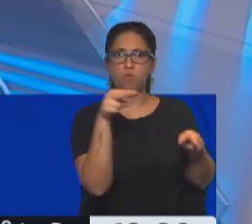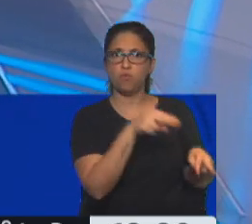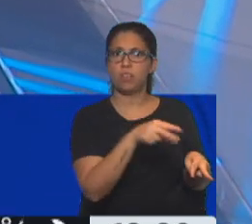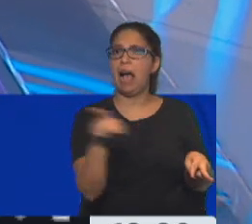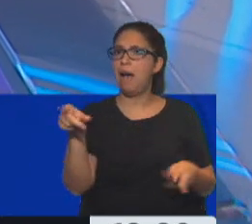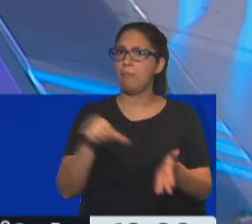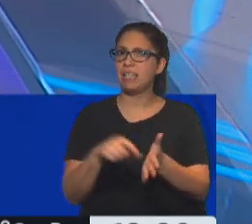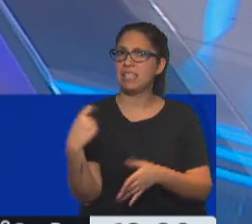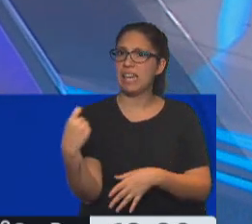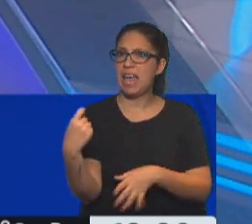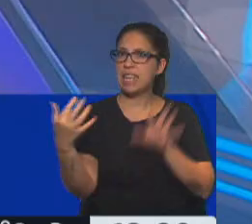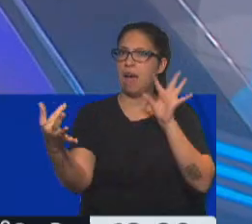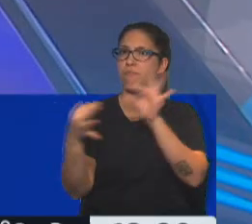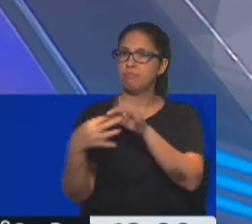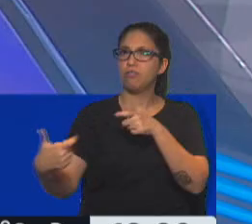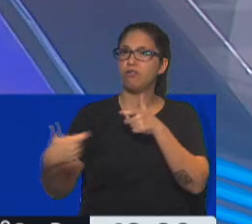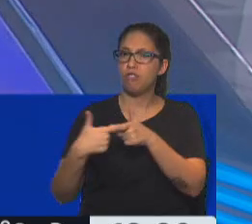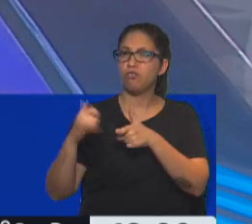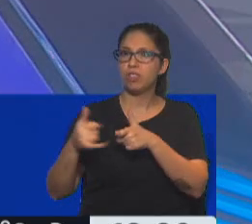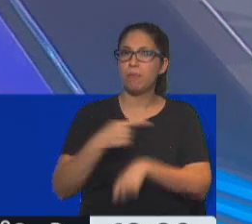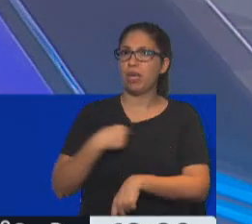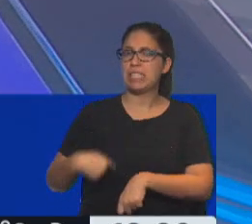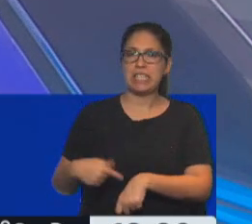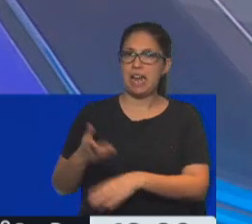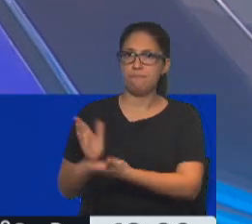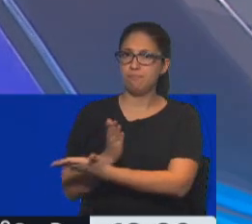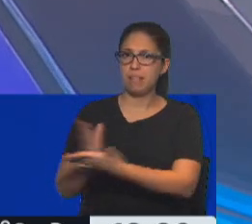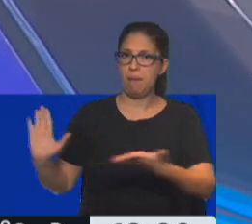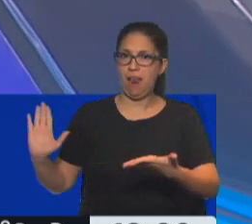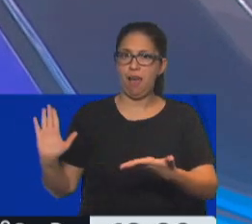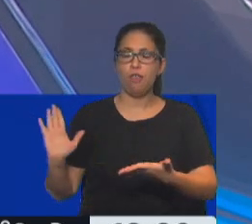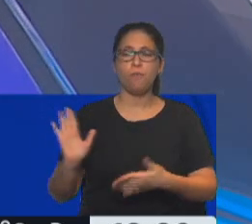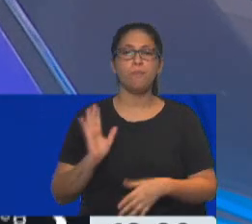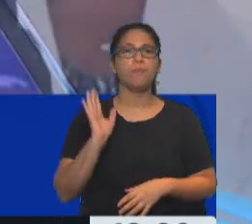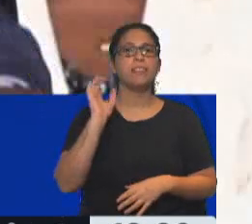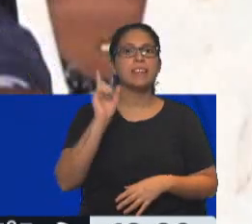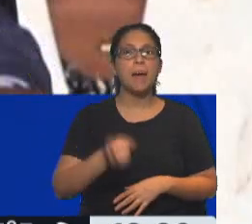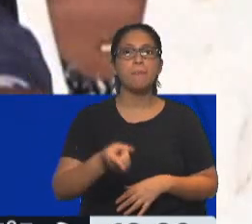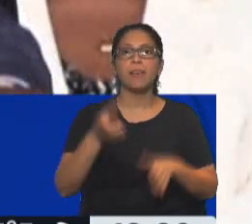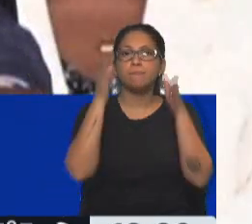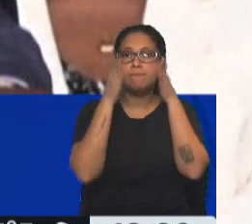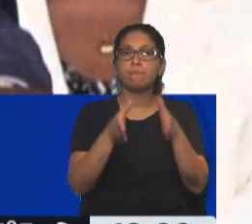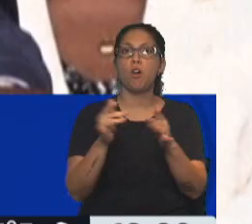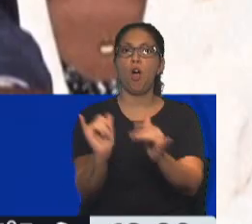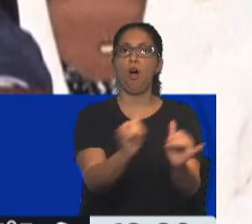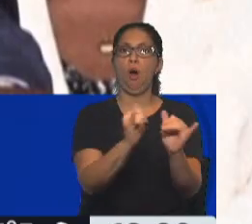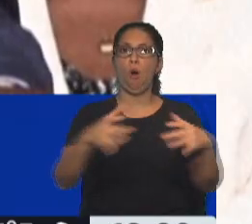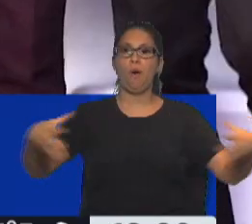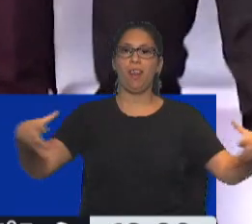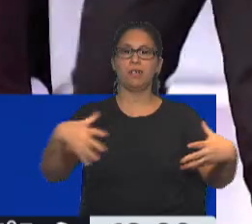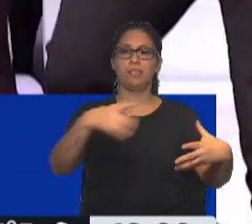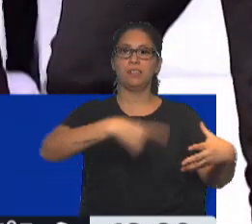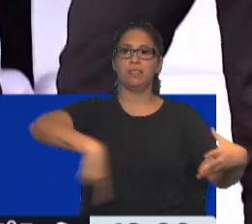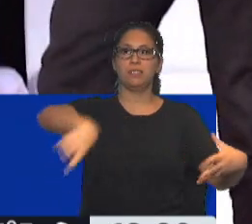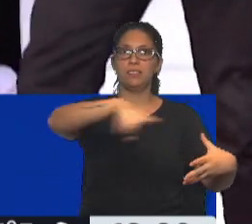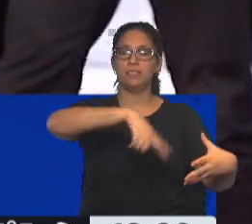ver el caso de Kenia y este vínculo que tiene con Estados Unidos. Y tercero, poner el foco en la juventud, Pablo, porque fue